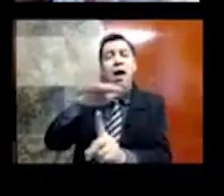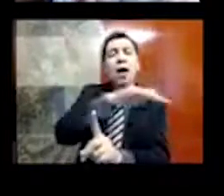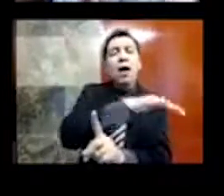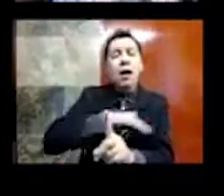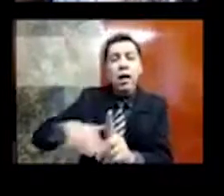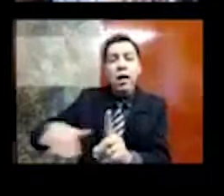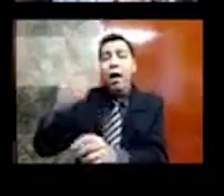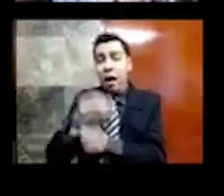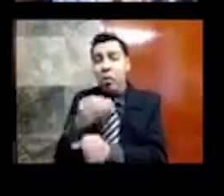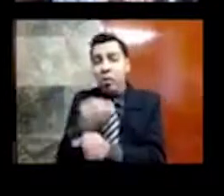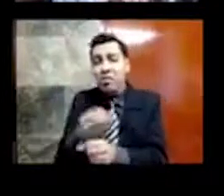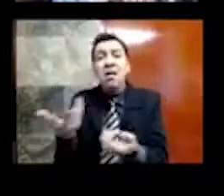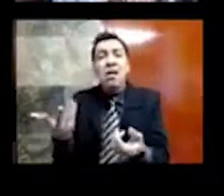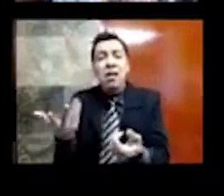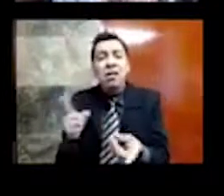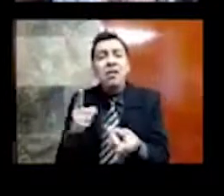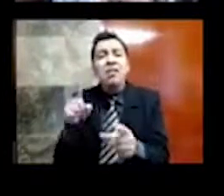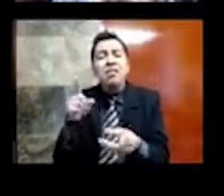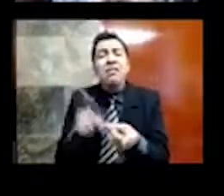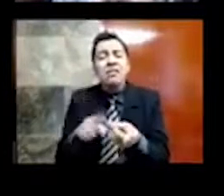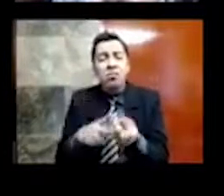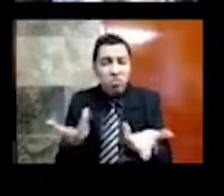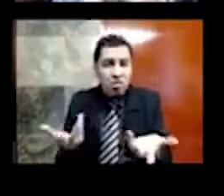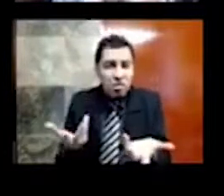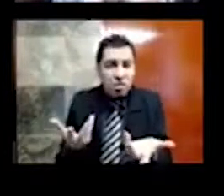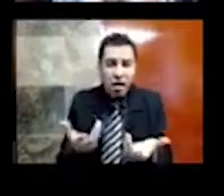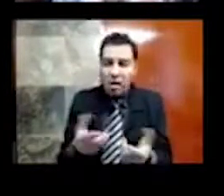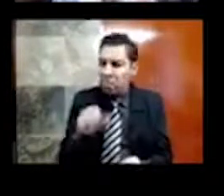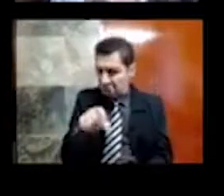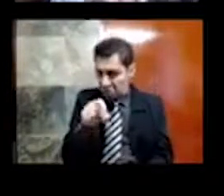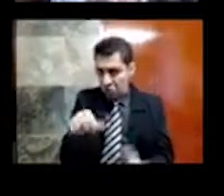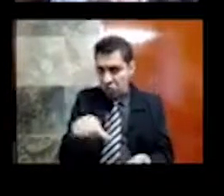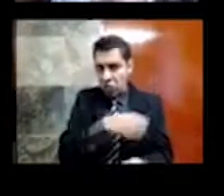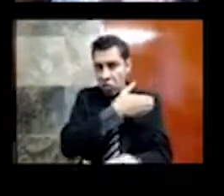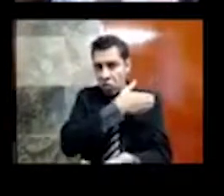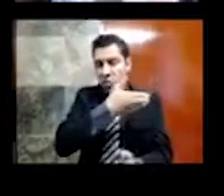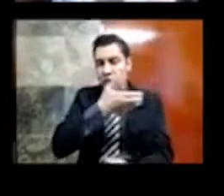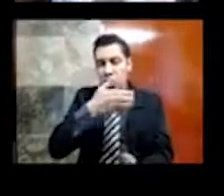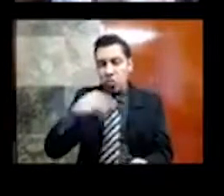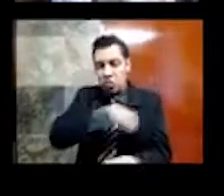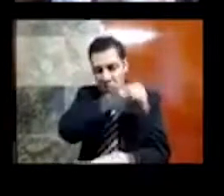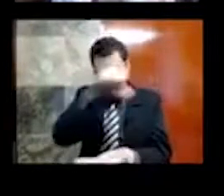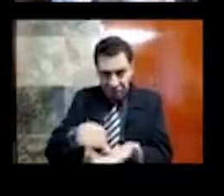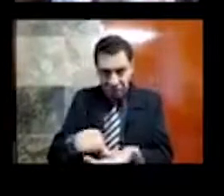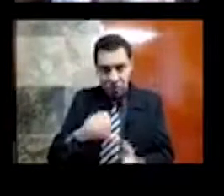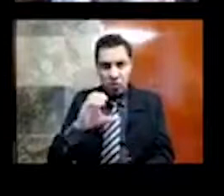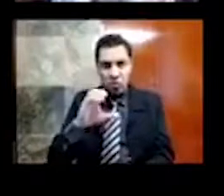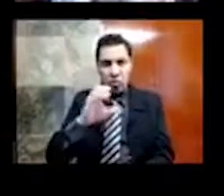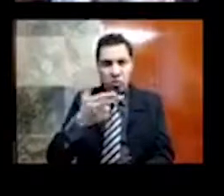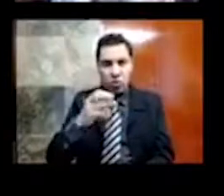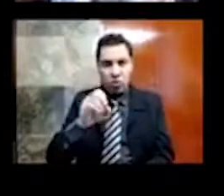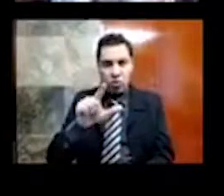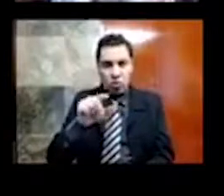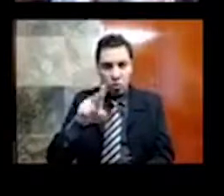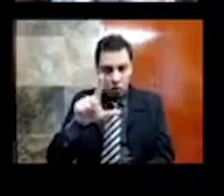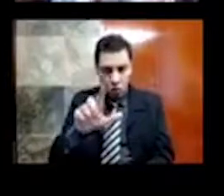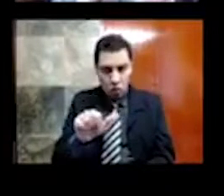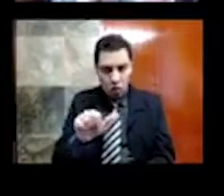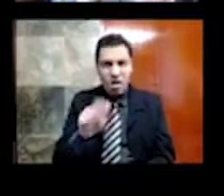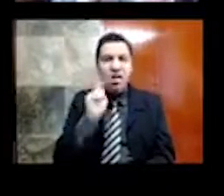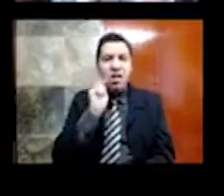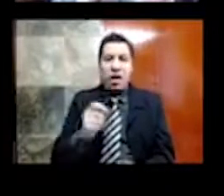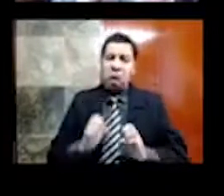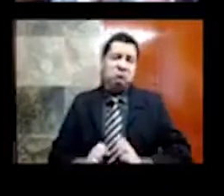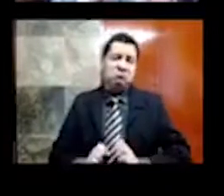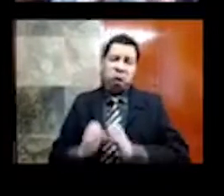son complejos habitacionales. La ciudad tenía aproximadamente unos 250 mil habitantes, que son